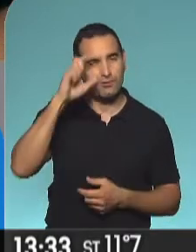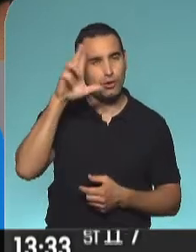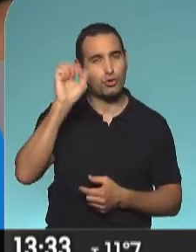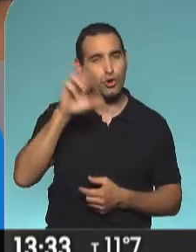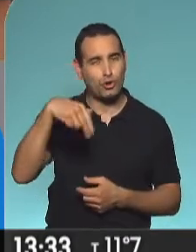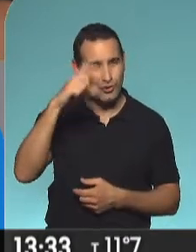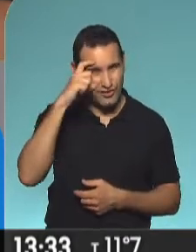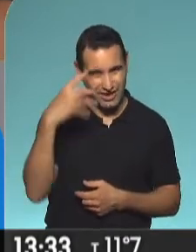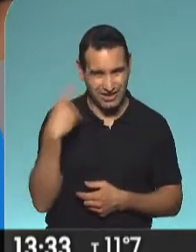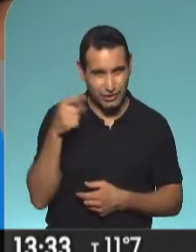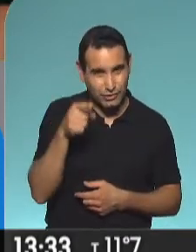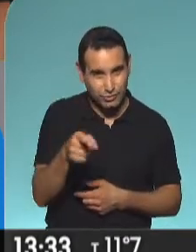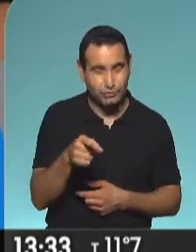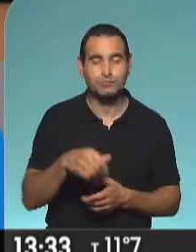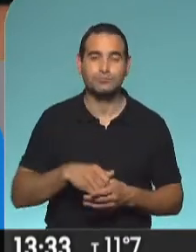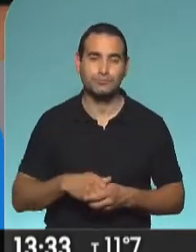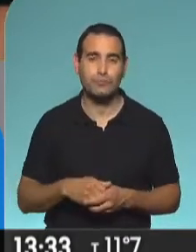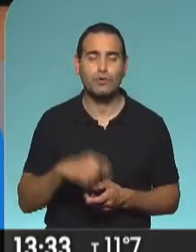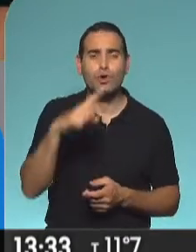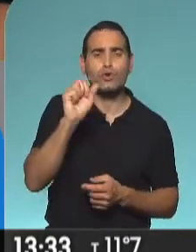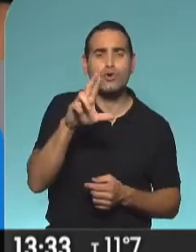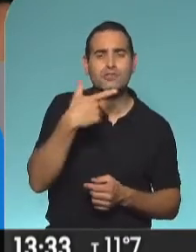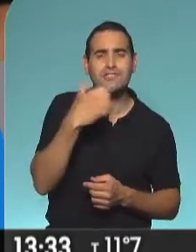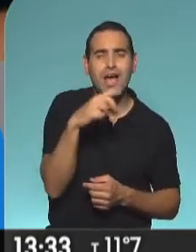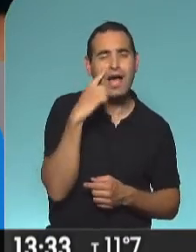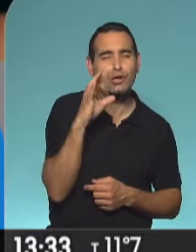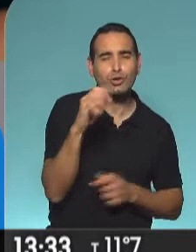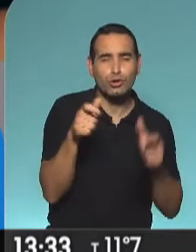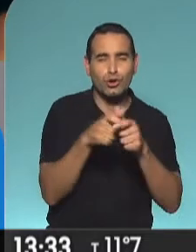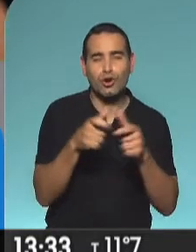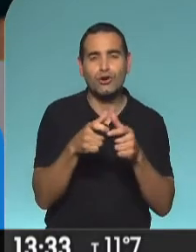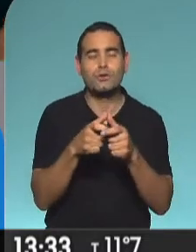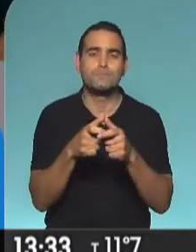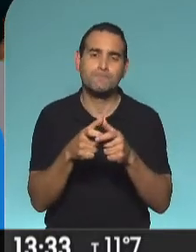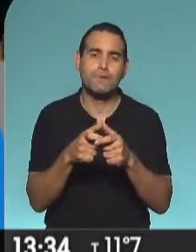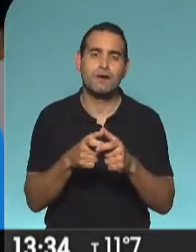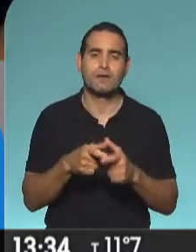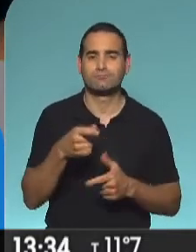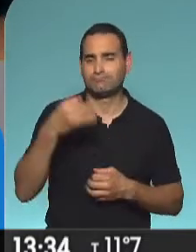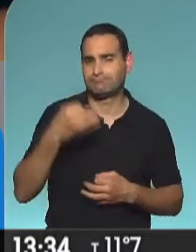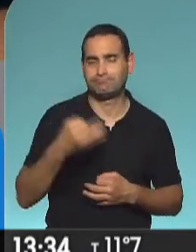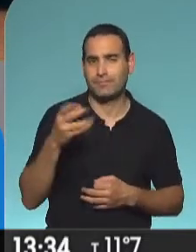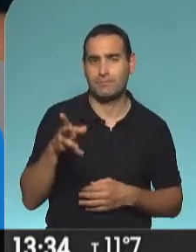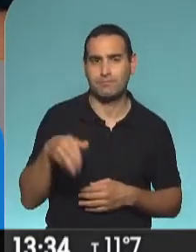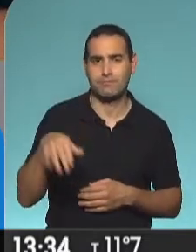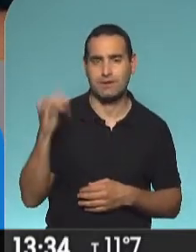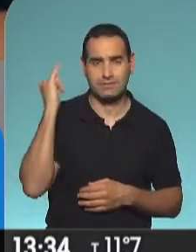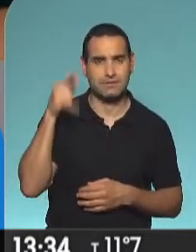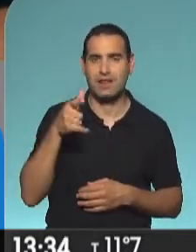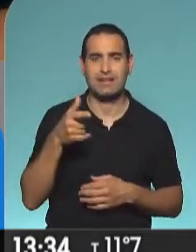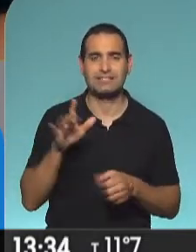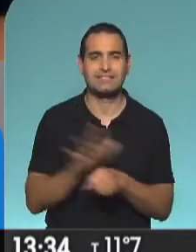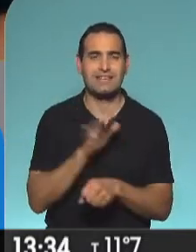Corsario, un poema de Perrone. Y Corsario, que es una celebración del mayor creador para mí del cine independiente de